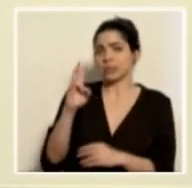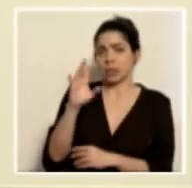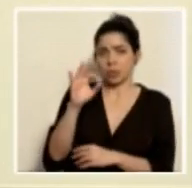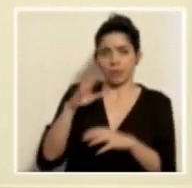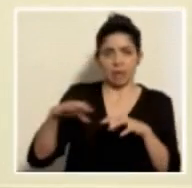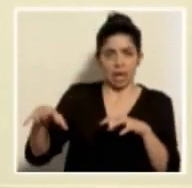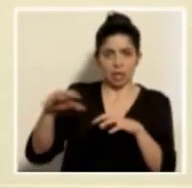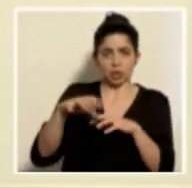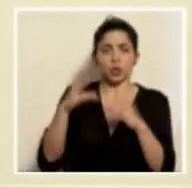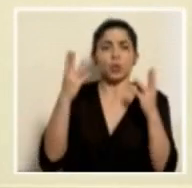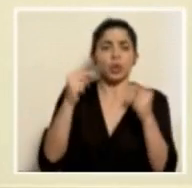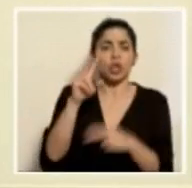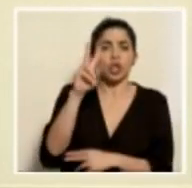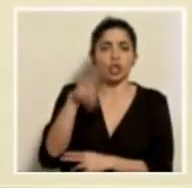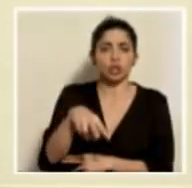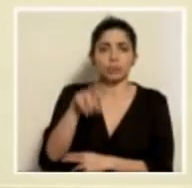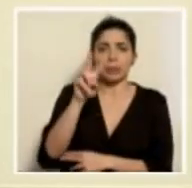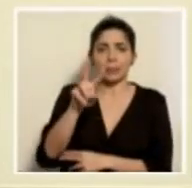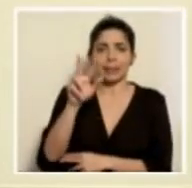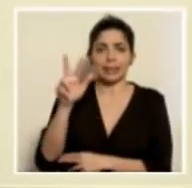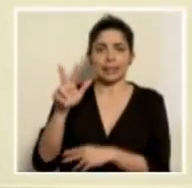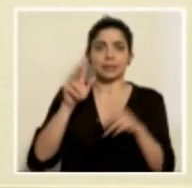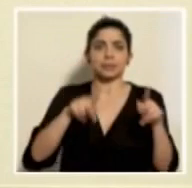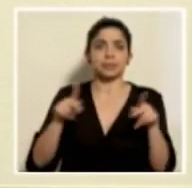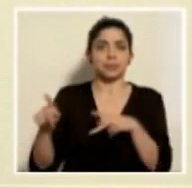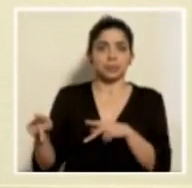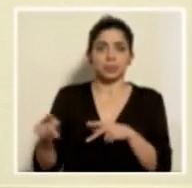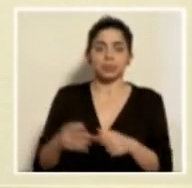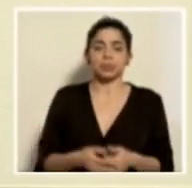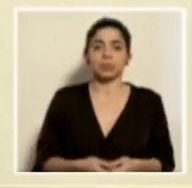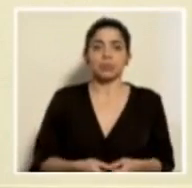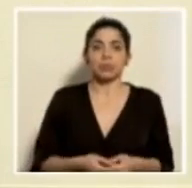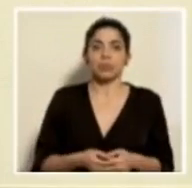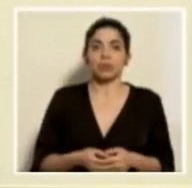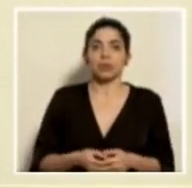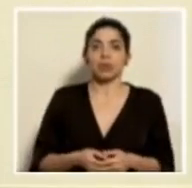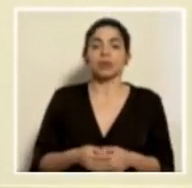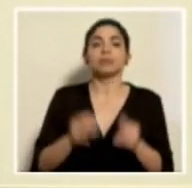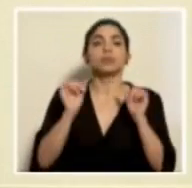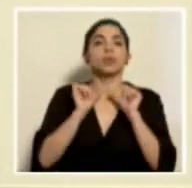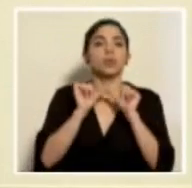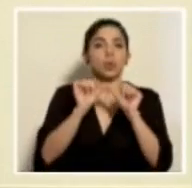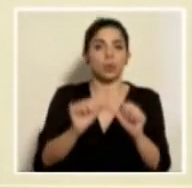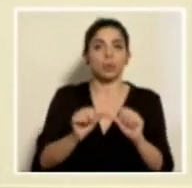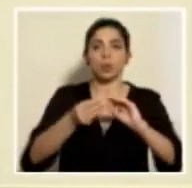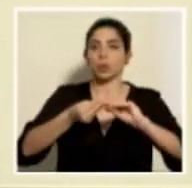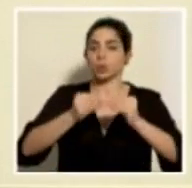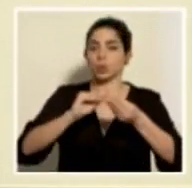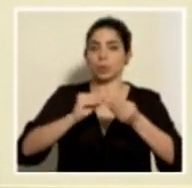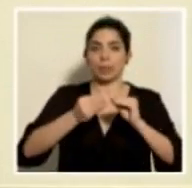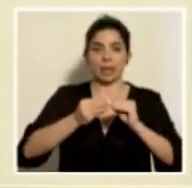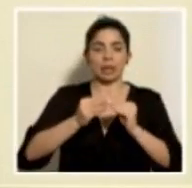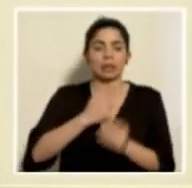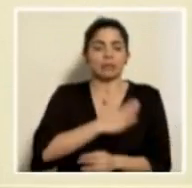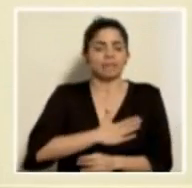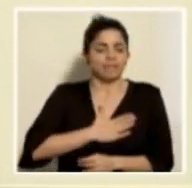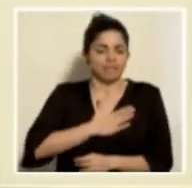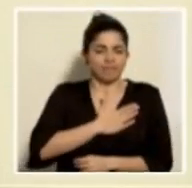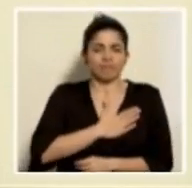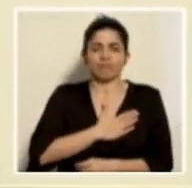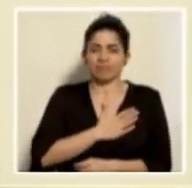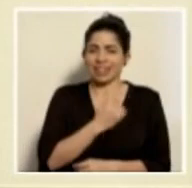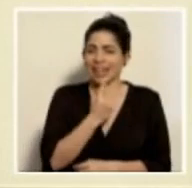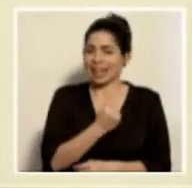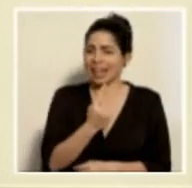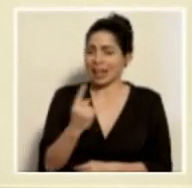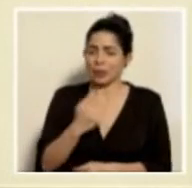cantones un total de 2.023 personas. Se mantiene la cifra muy lamentable, cada uno